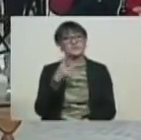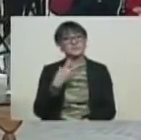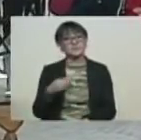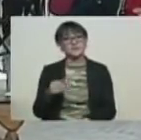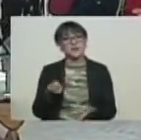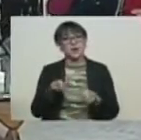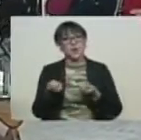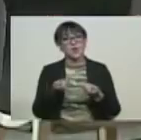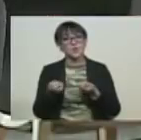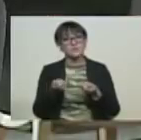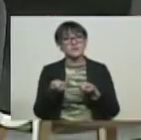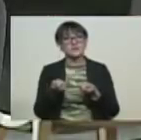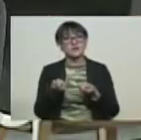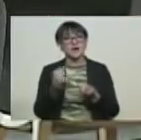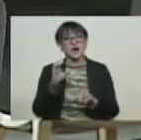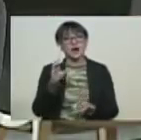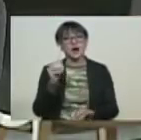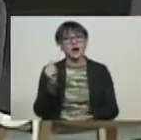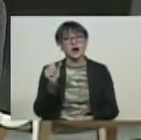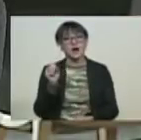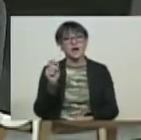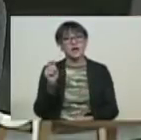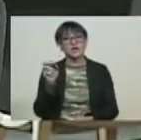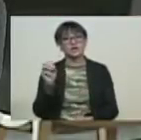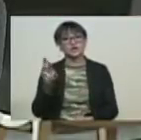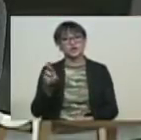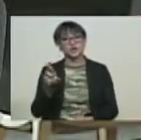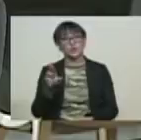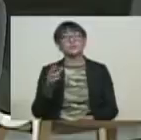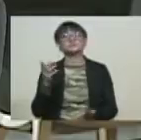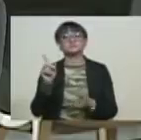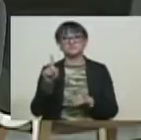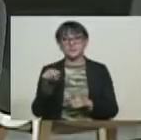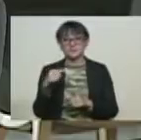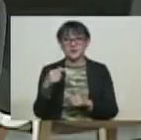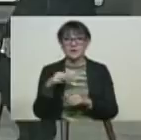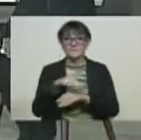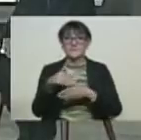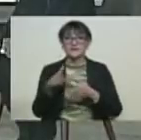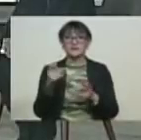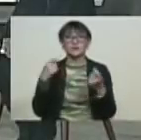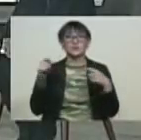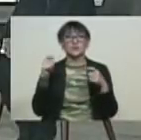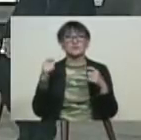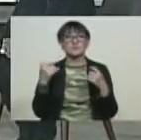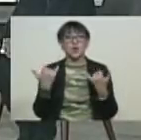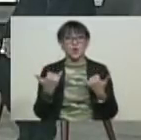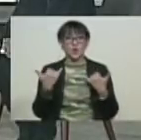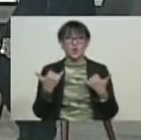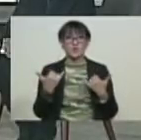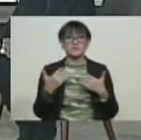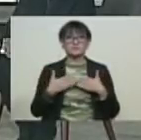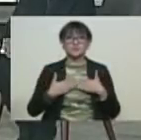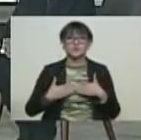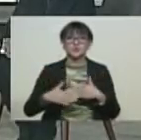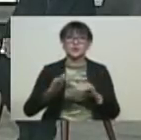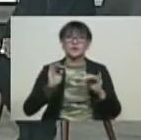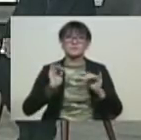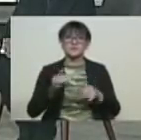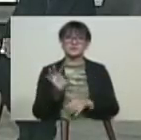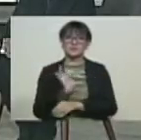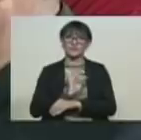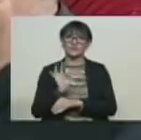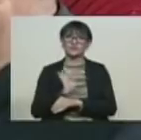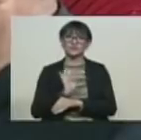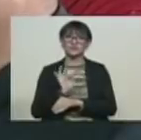vicepresidente de Economía Castro Soteldo, compañera Marlene Contreras, así debe ser desde hoy mismo, desde que empiece a